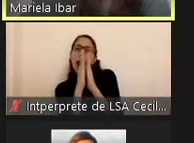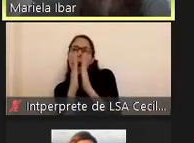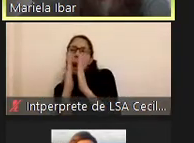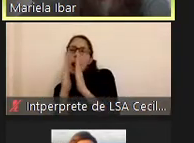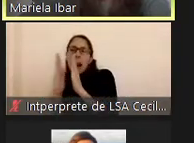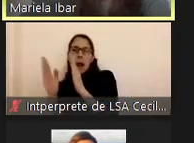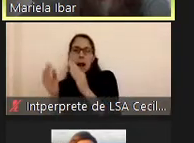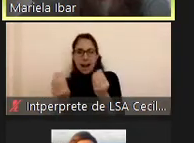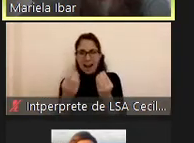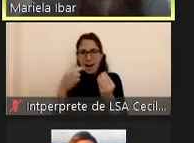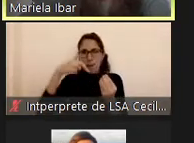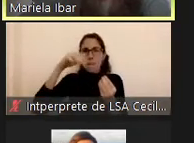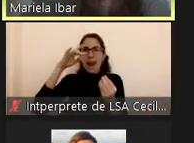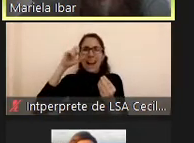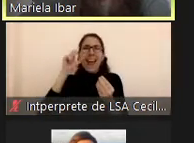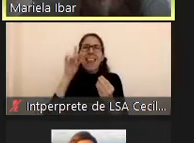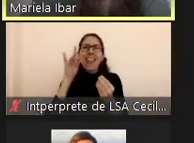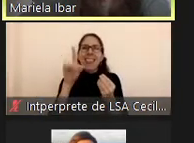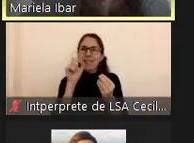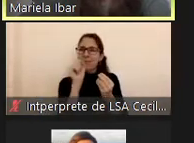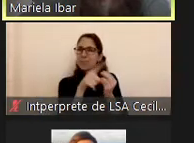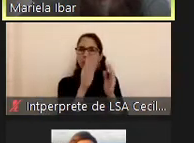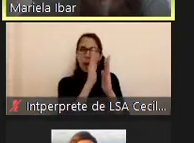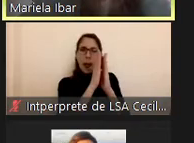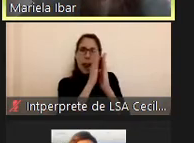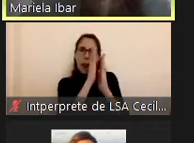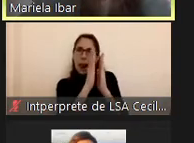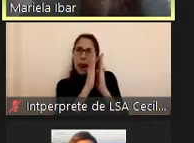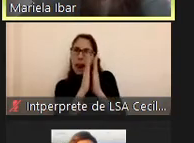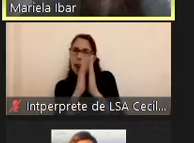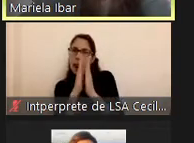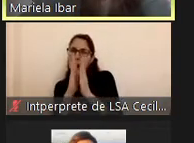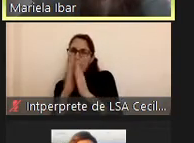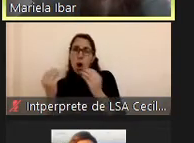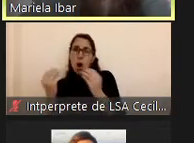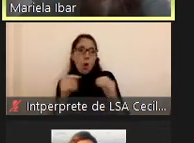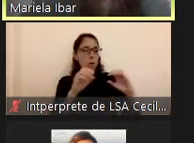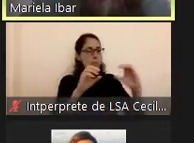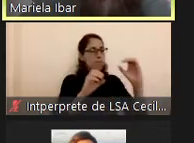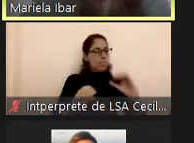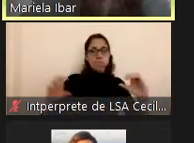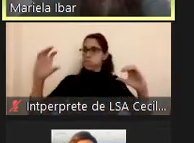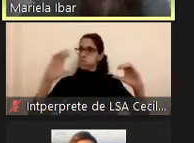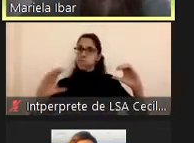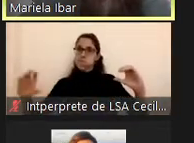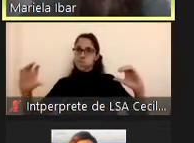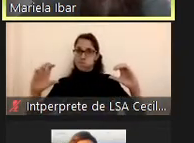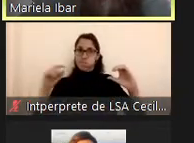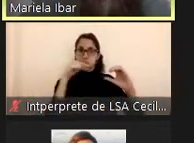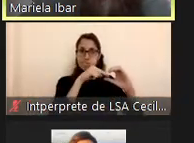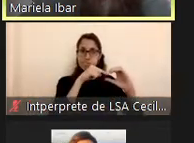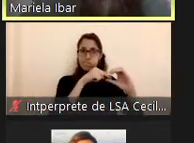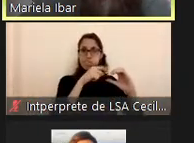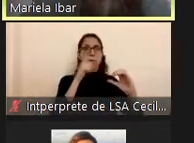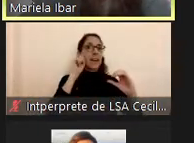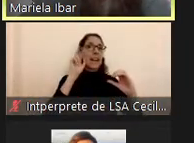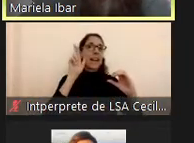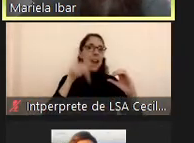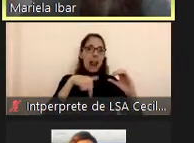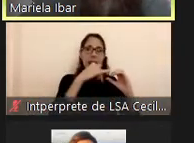pared en estos dos tipos de bacterias, gram negativas y gram